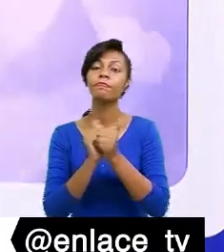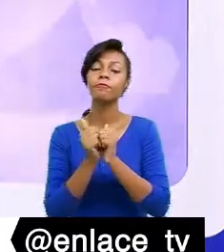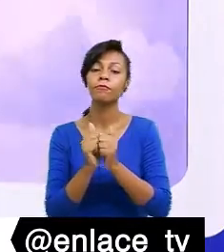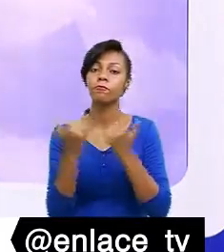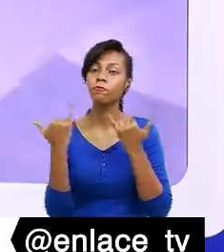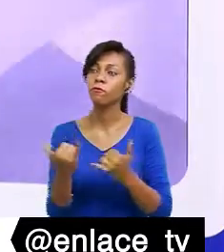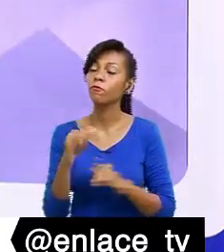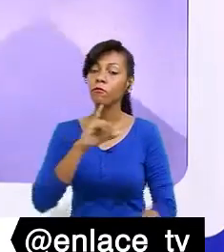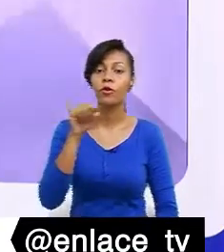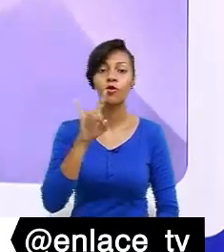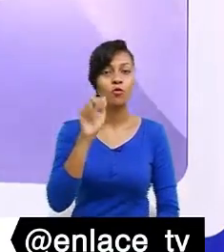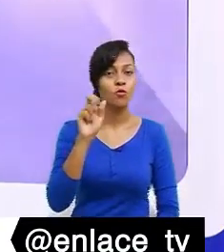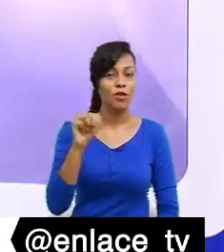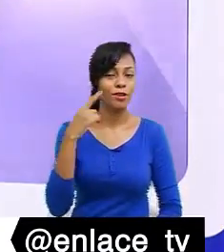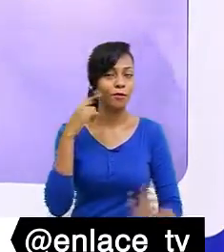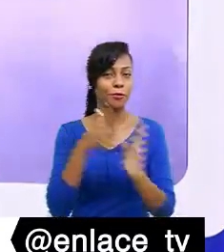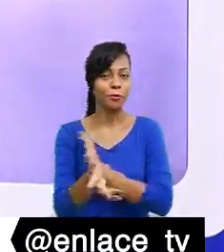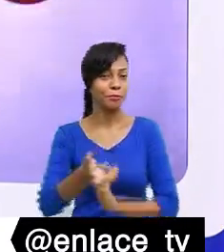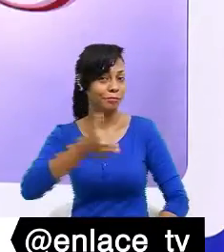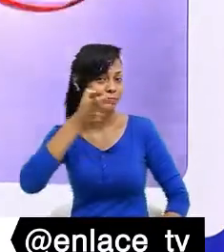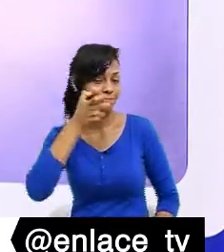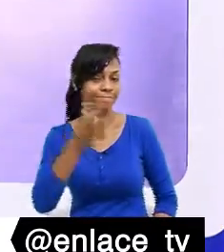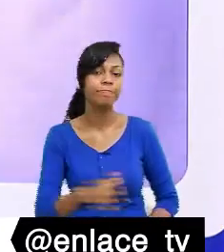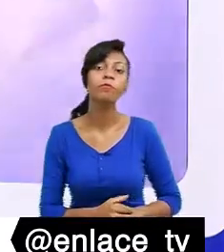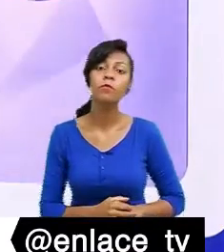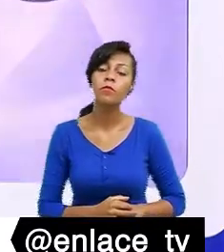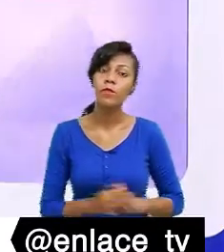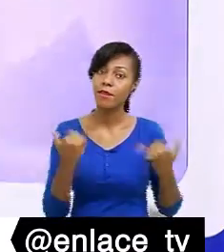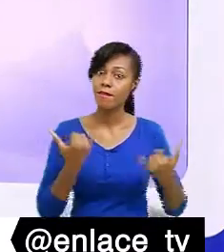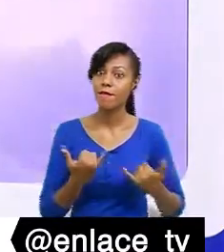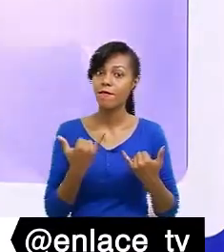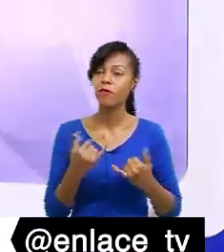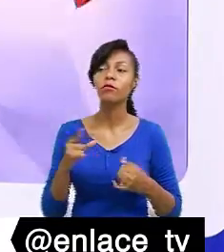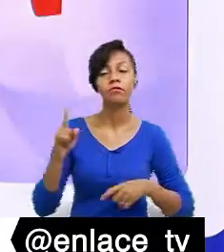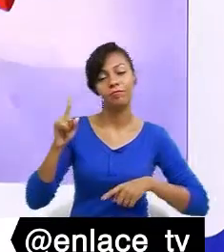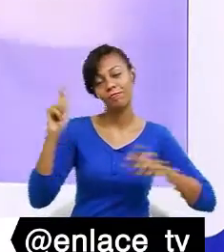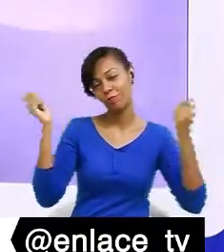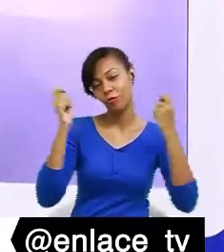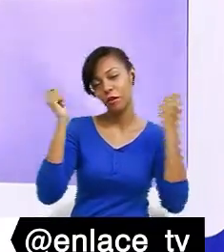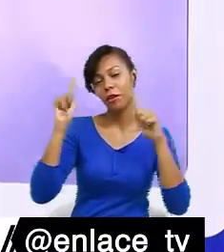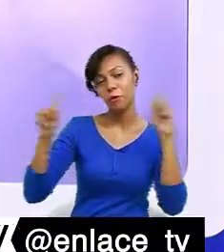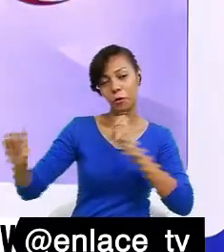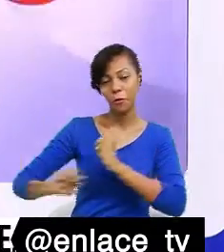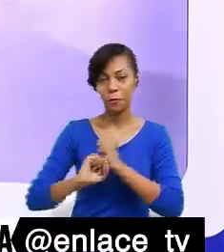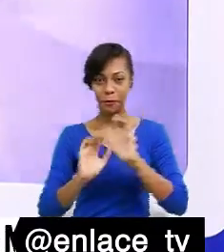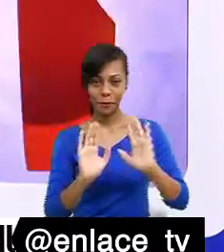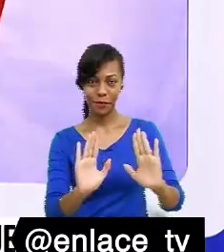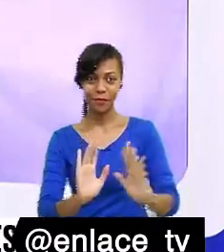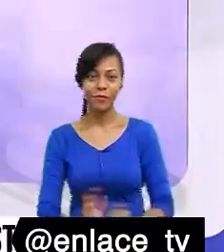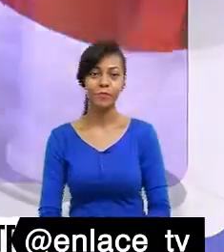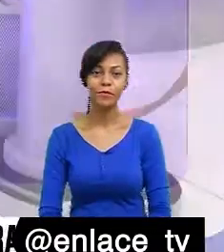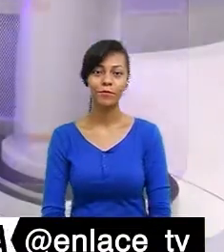viene Juan David Rodas con lo mejor en la mira. Es el momento para nuestros patrocinadores. Ya regresamos.